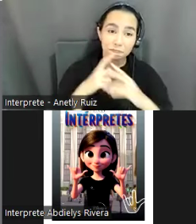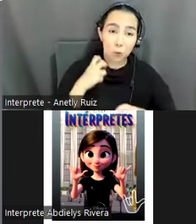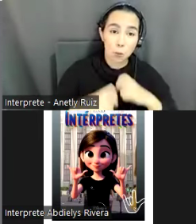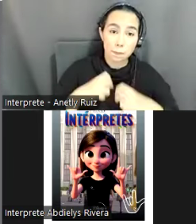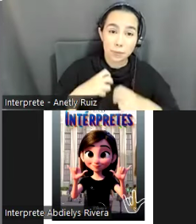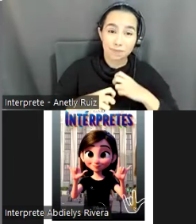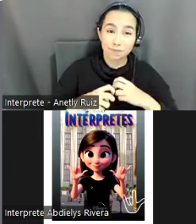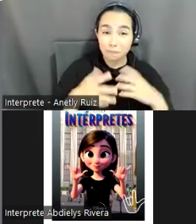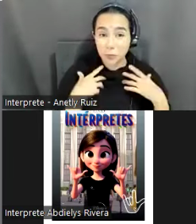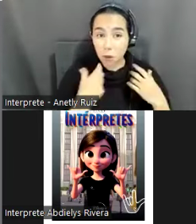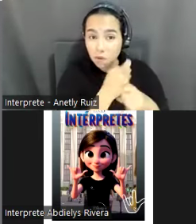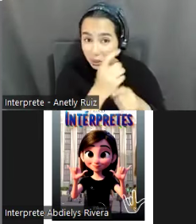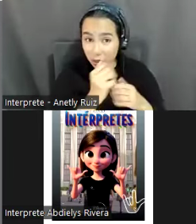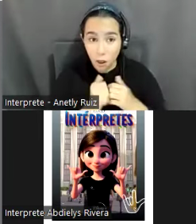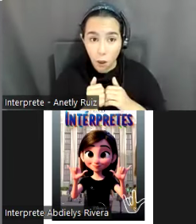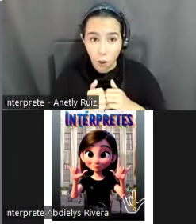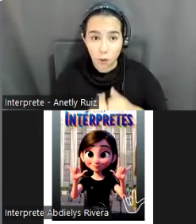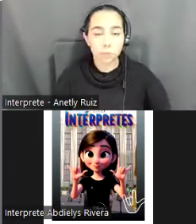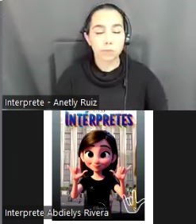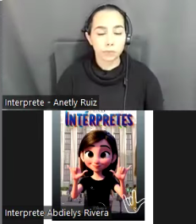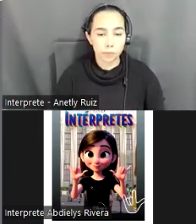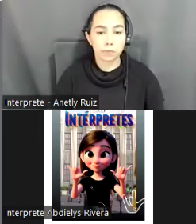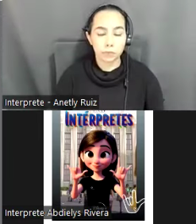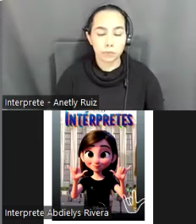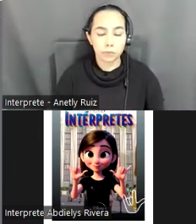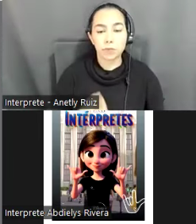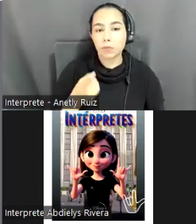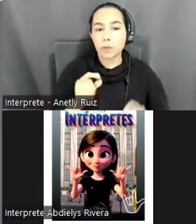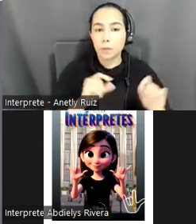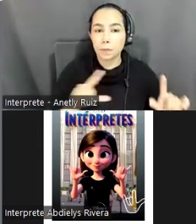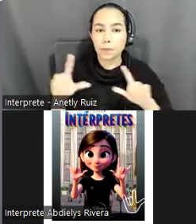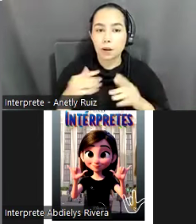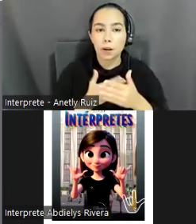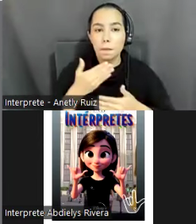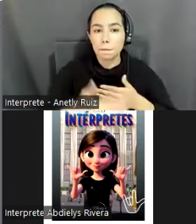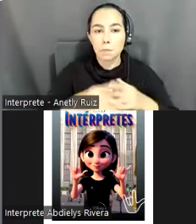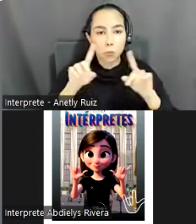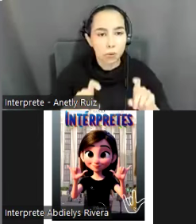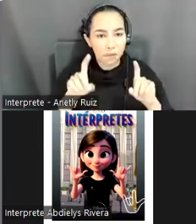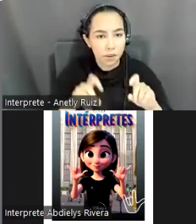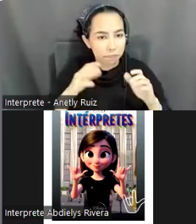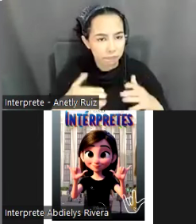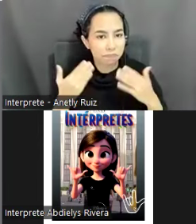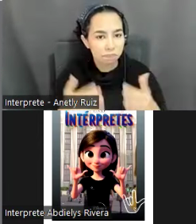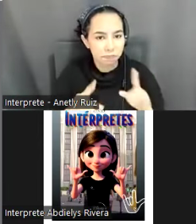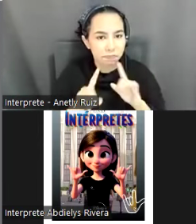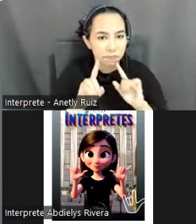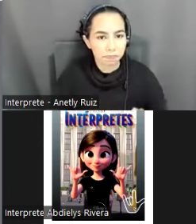Se está proyectando lo que es la posprueba. Los invitamos a todos a que vayan respondiendo.